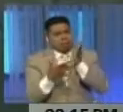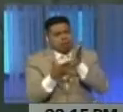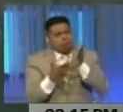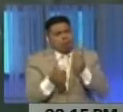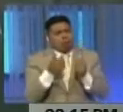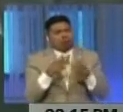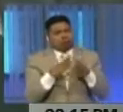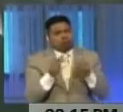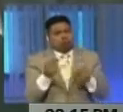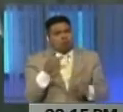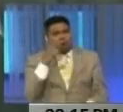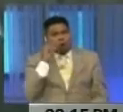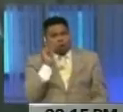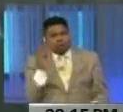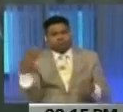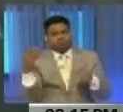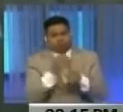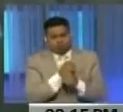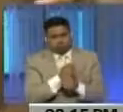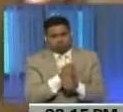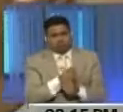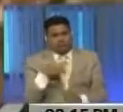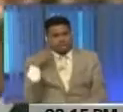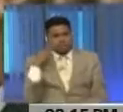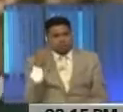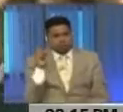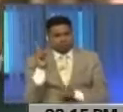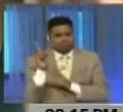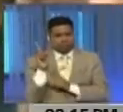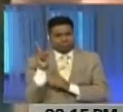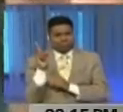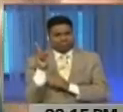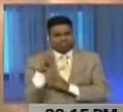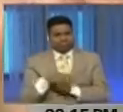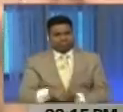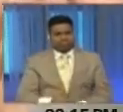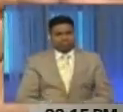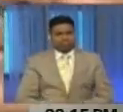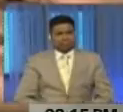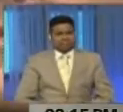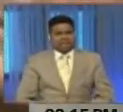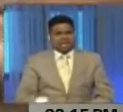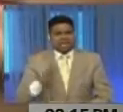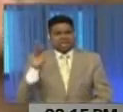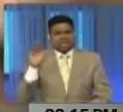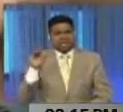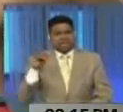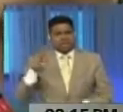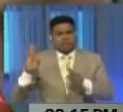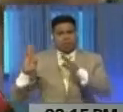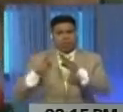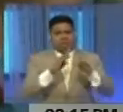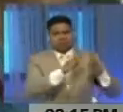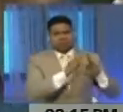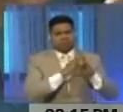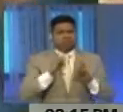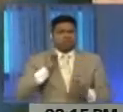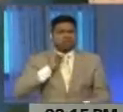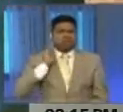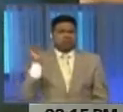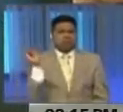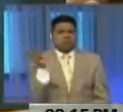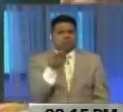municipio del estado Miranda, de la región capital, Guarenas. ¿no? Saludos a la comunidad de Guarena. Gracias por